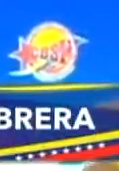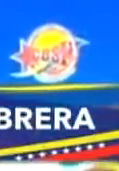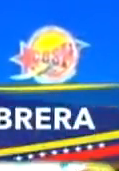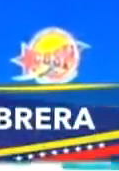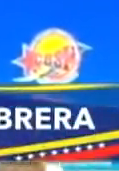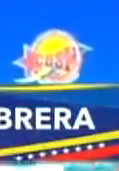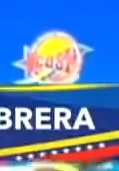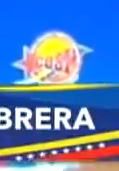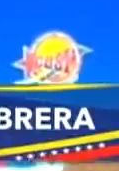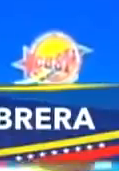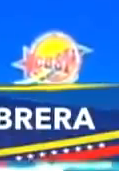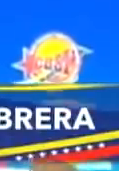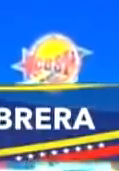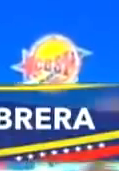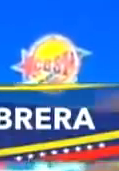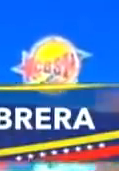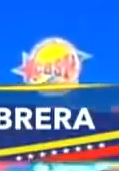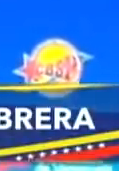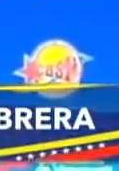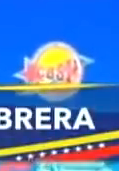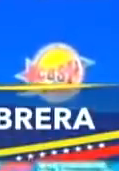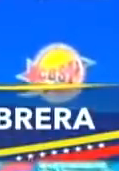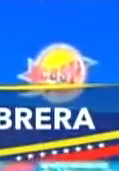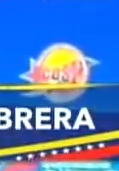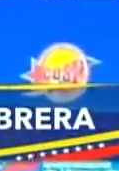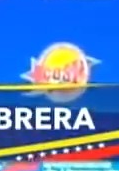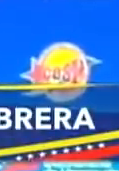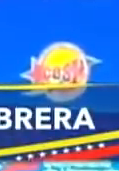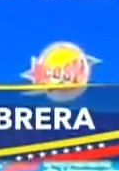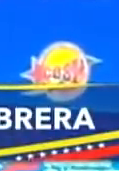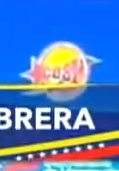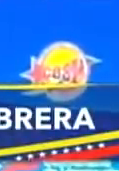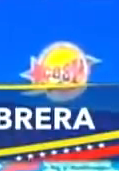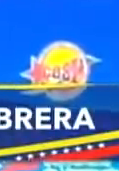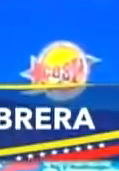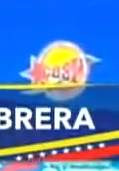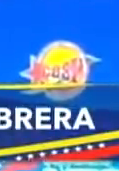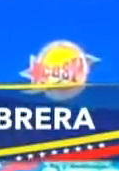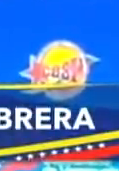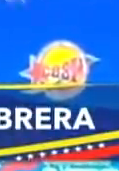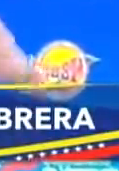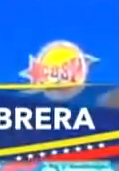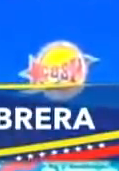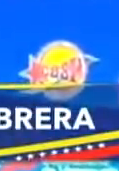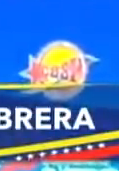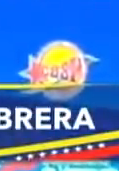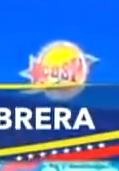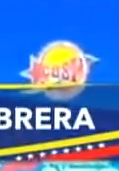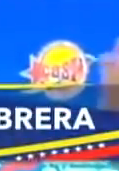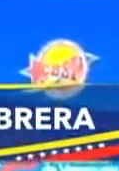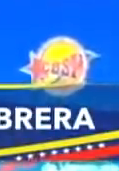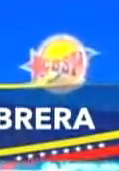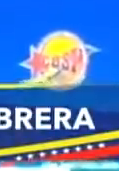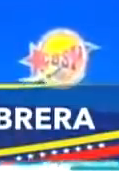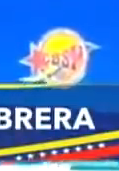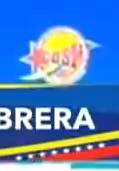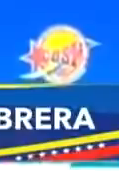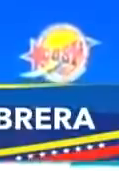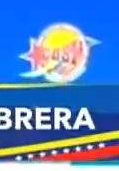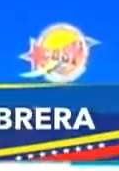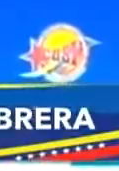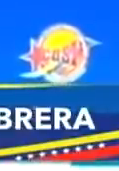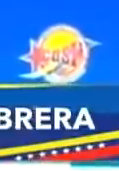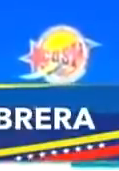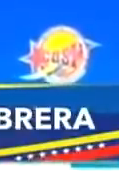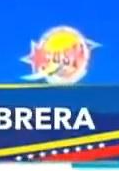adaptados a las necesidades reales de los trabajadores como de los de salud de vivienda de educación y de vacaciones así